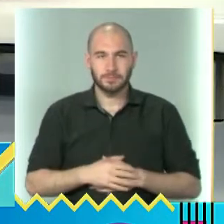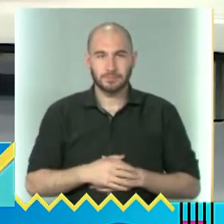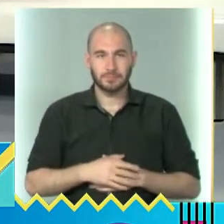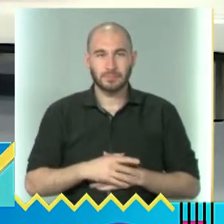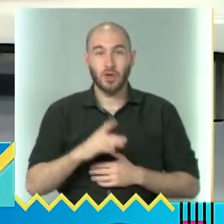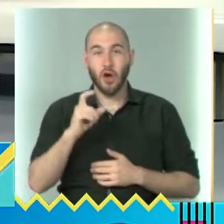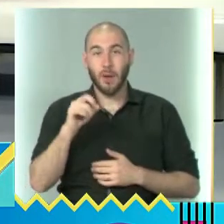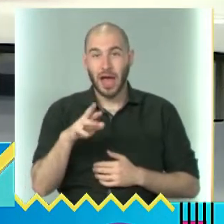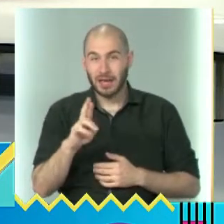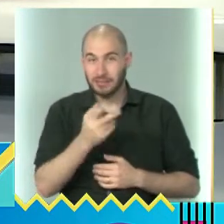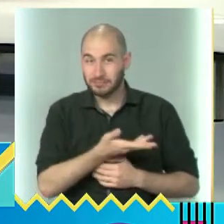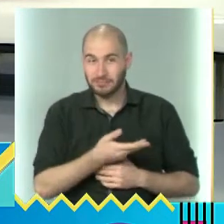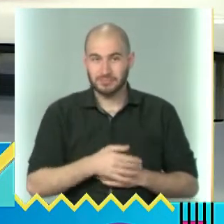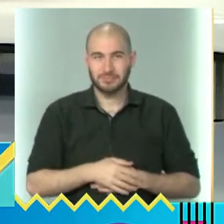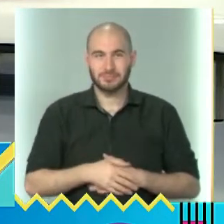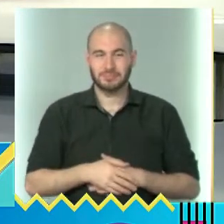Omar.